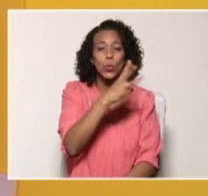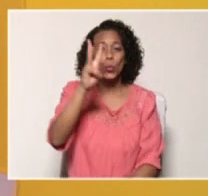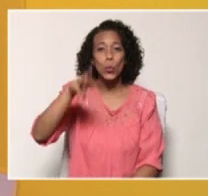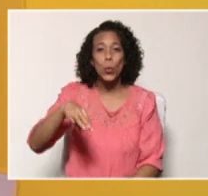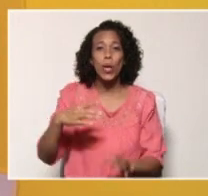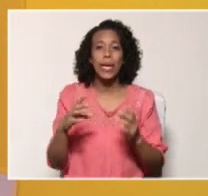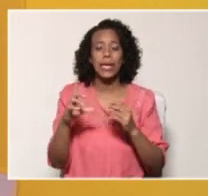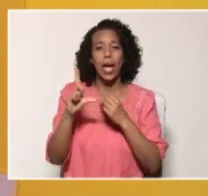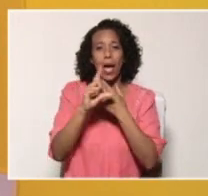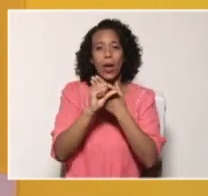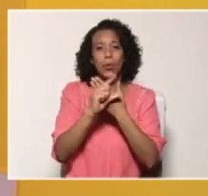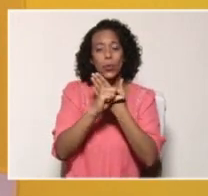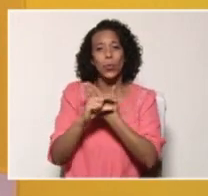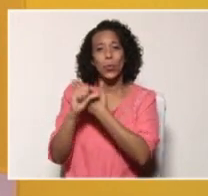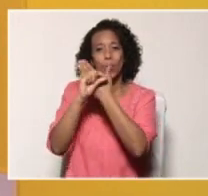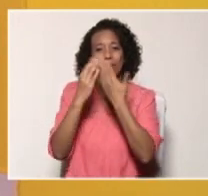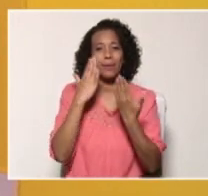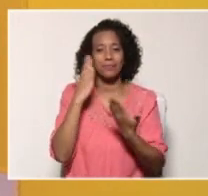Twitter